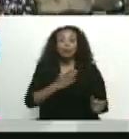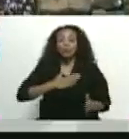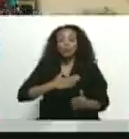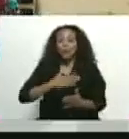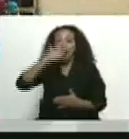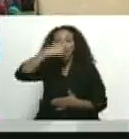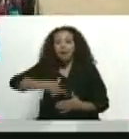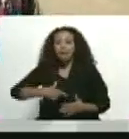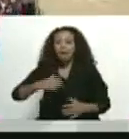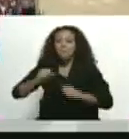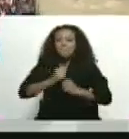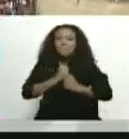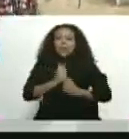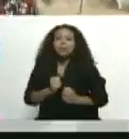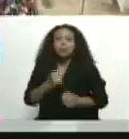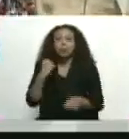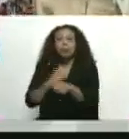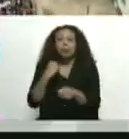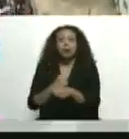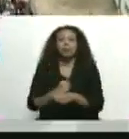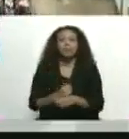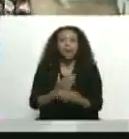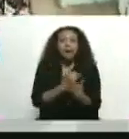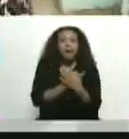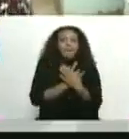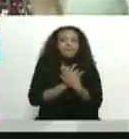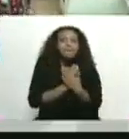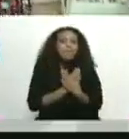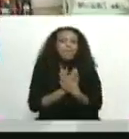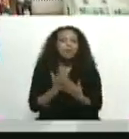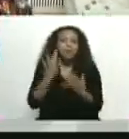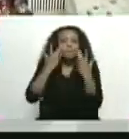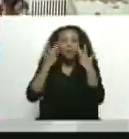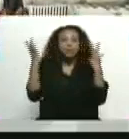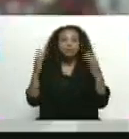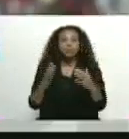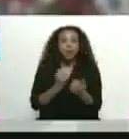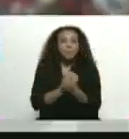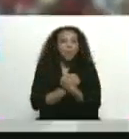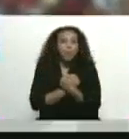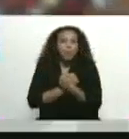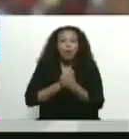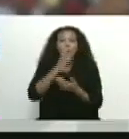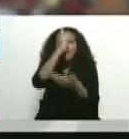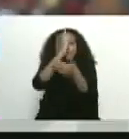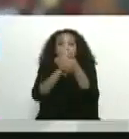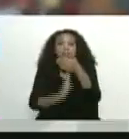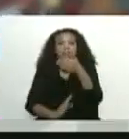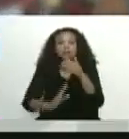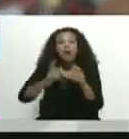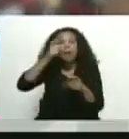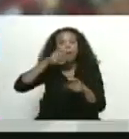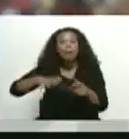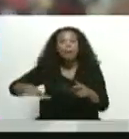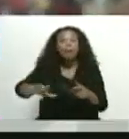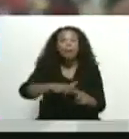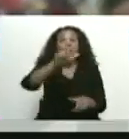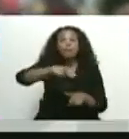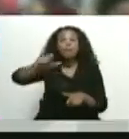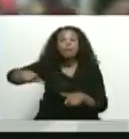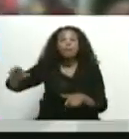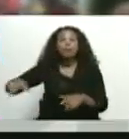amor. Es correcto, señor presidente, el amor, la pasión. Imágenes, impresionante, ¿vale? El amor, la pasión y la humildad que nos caracteriza a todos